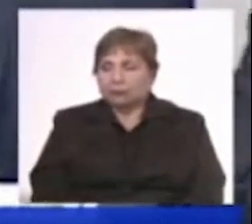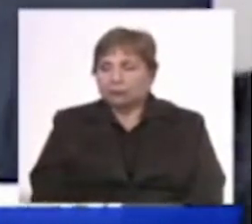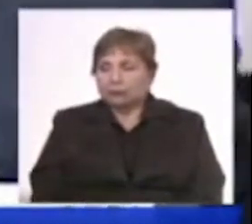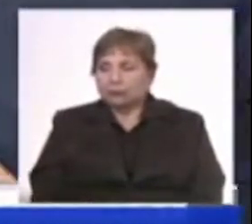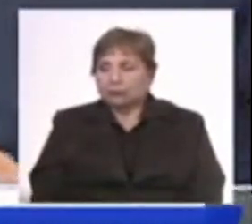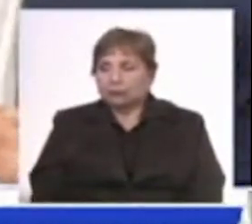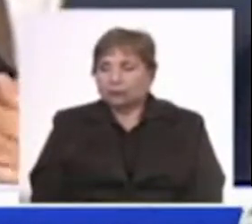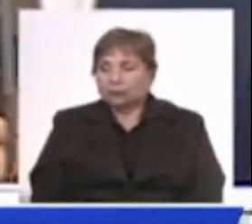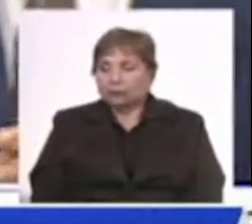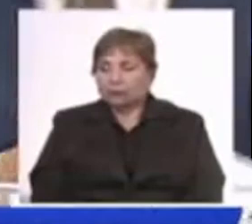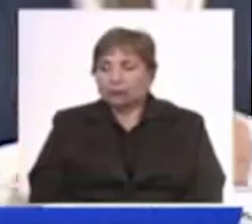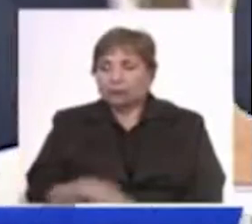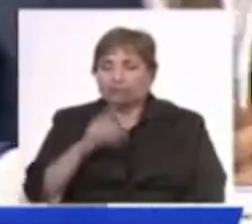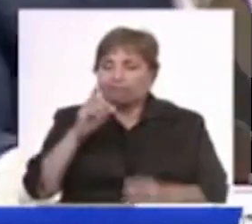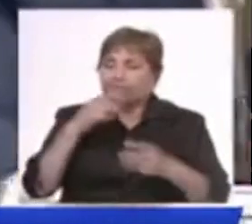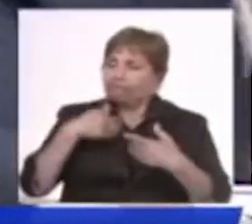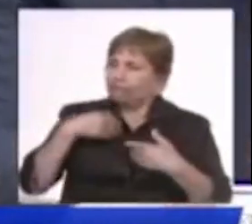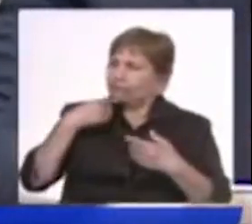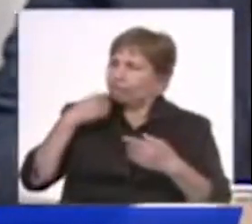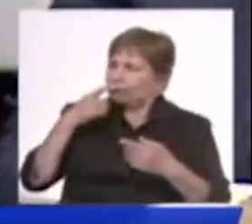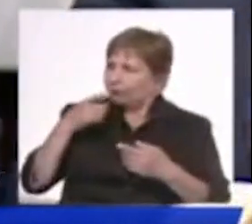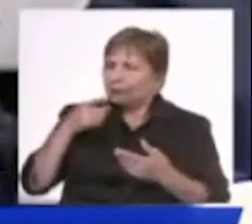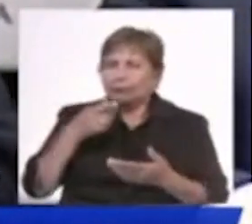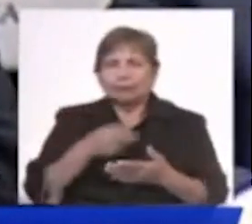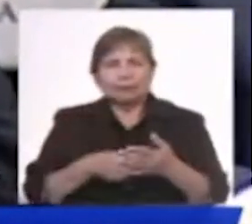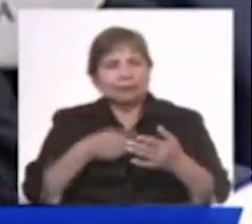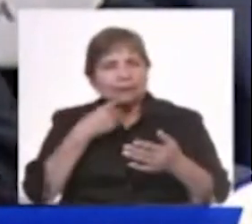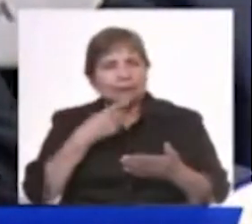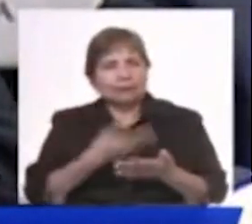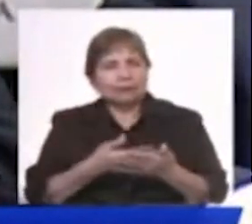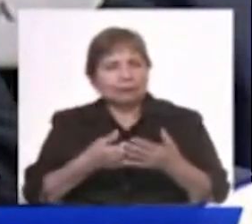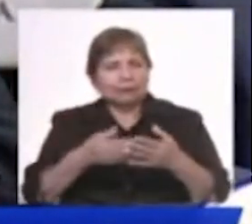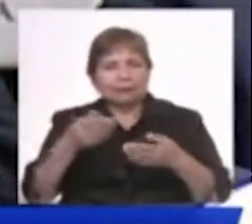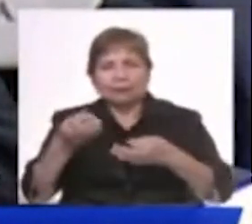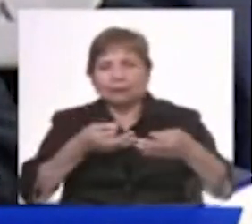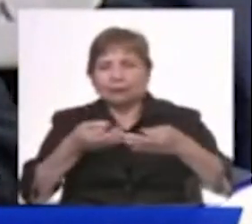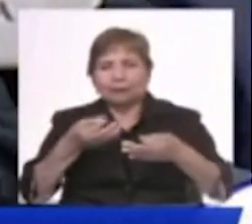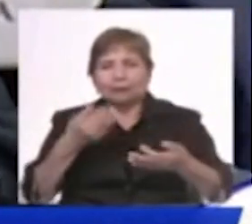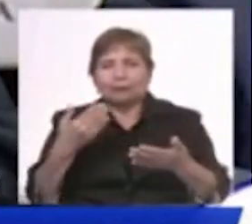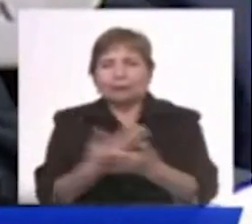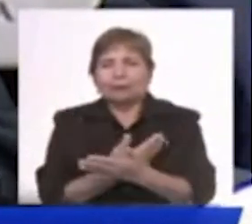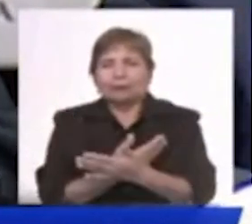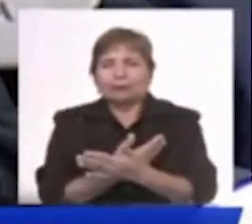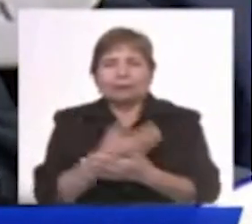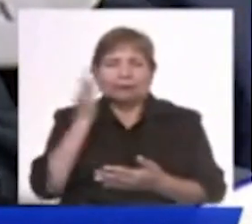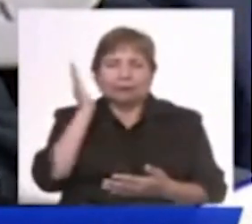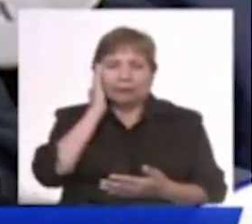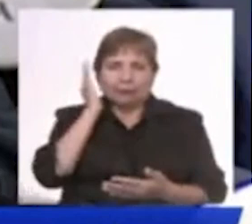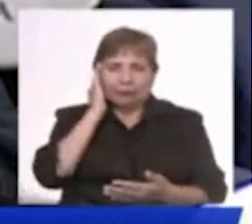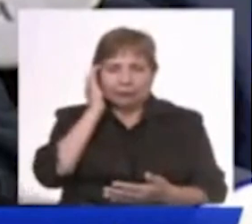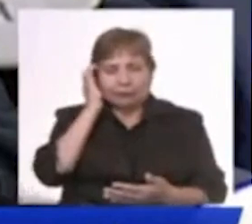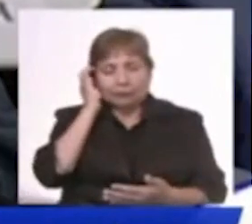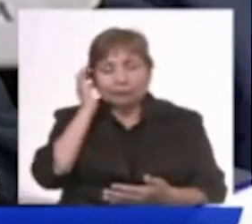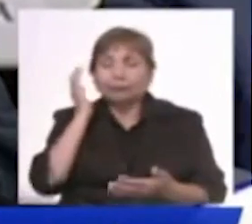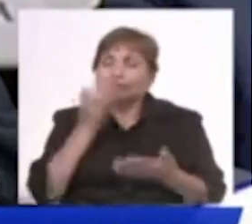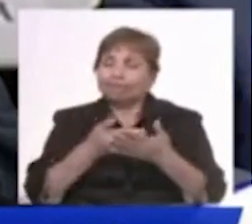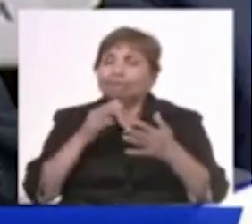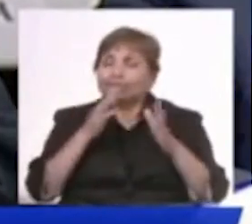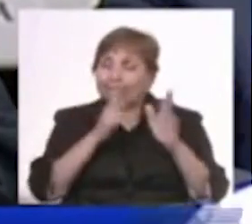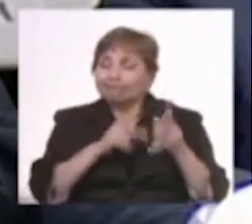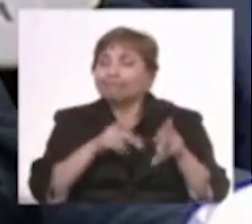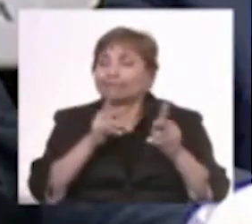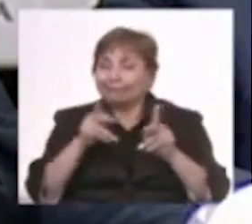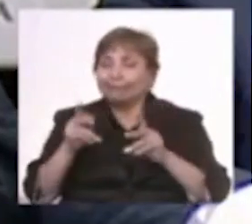A ver, permítame, yo creo que en gestión pública moderna conocemos que existe la